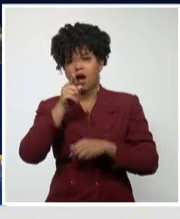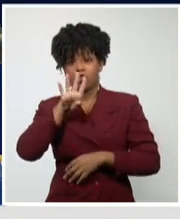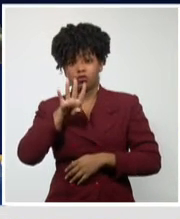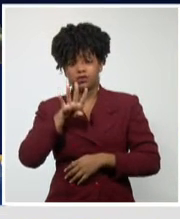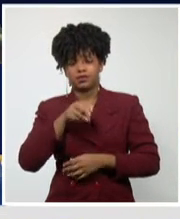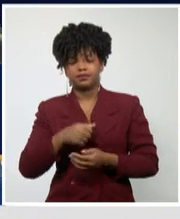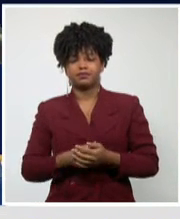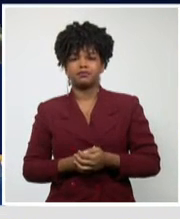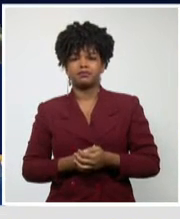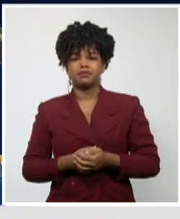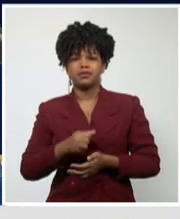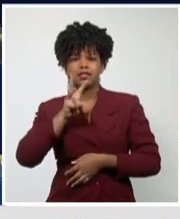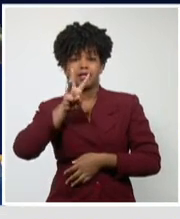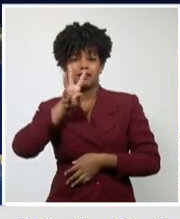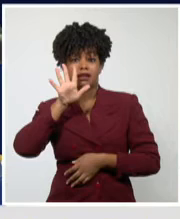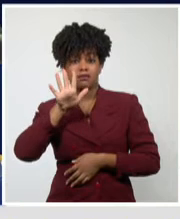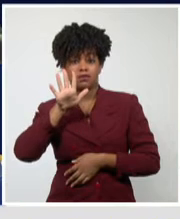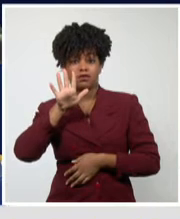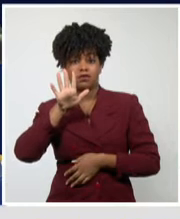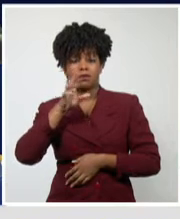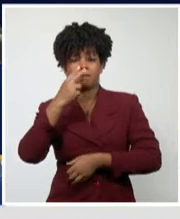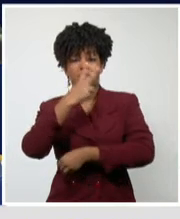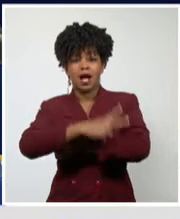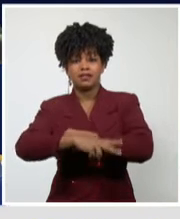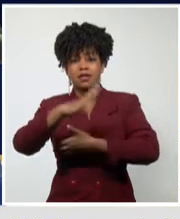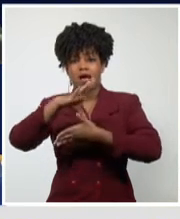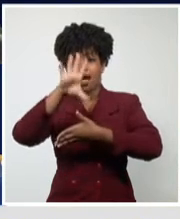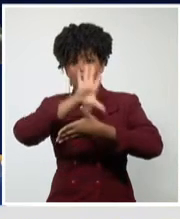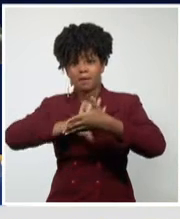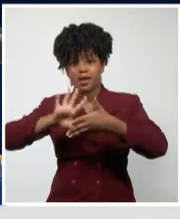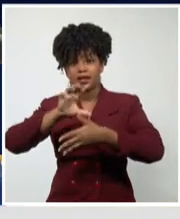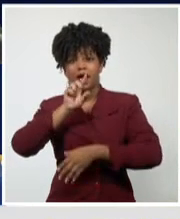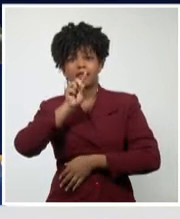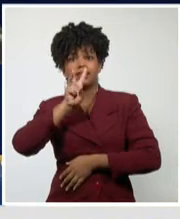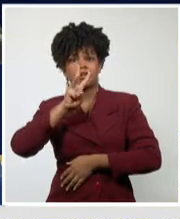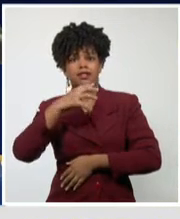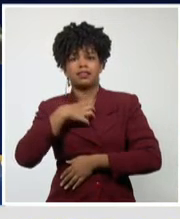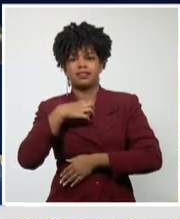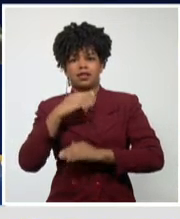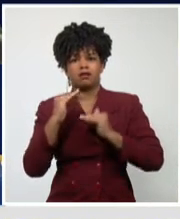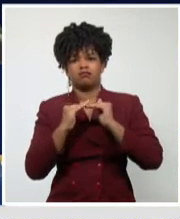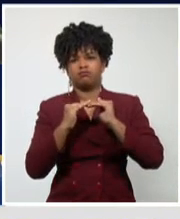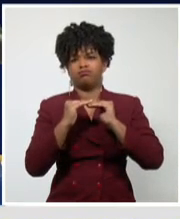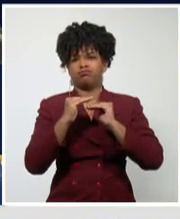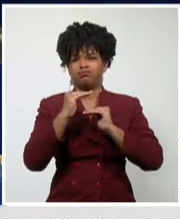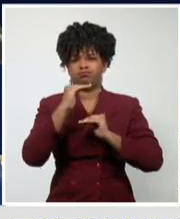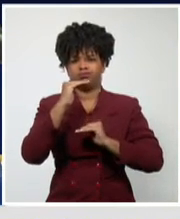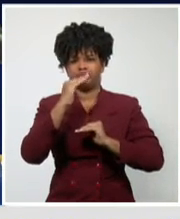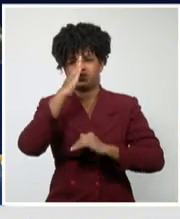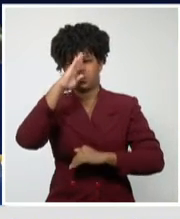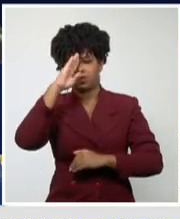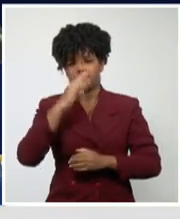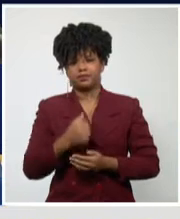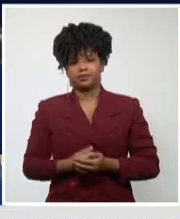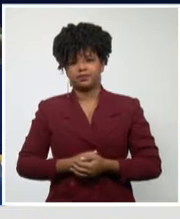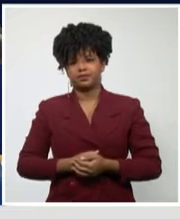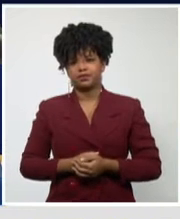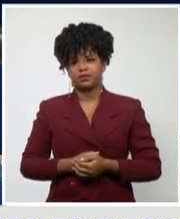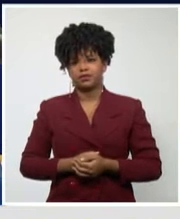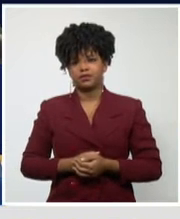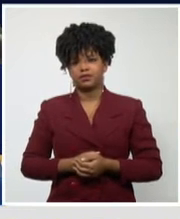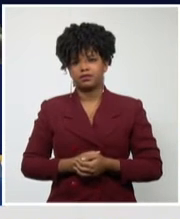región, 13 tienen una letalidad por encima de la región de las Américas. No